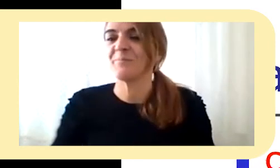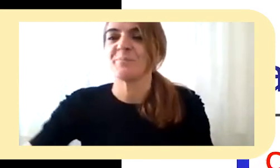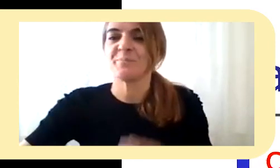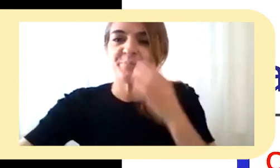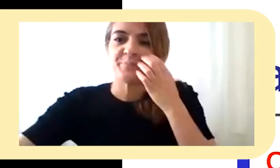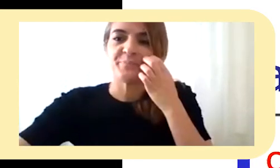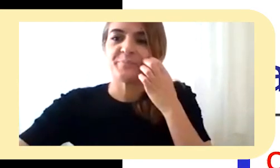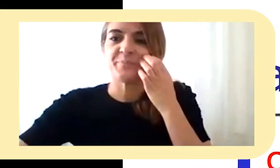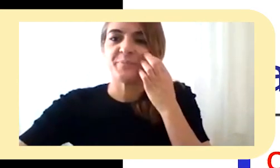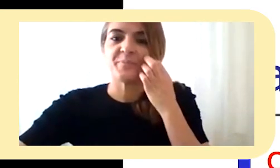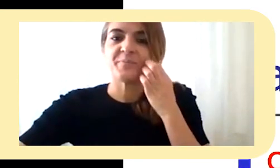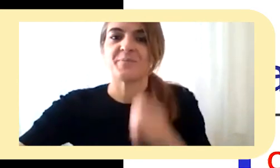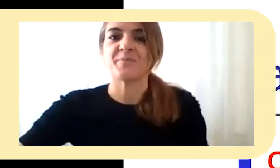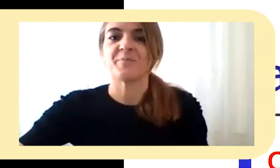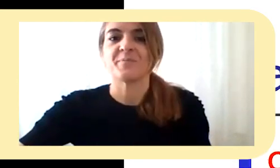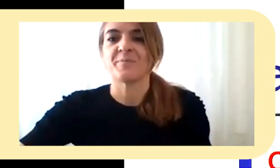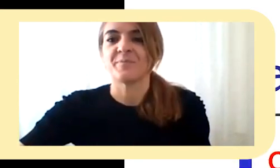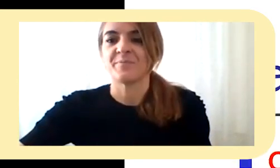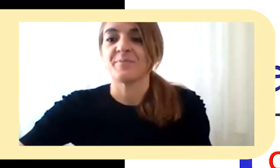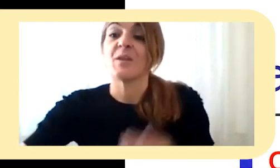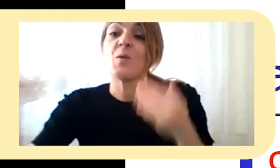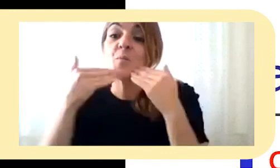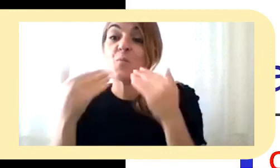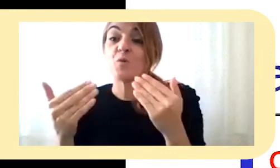Bueno, Carmen, muchísimas gracias